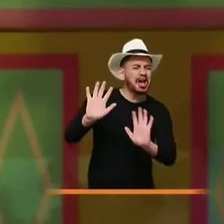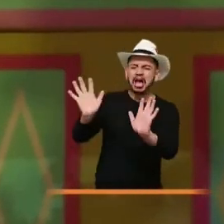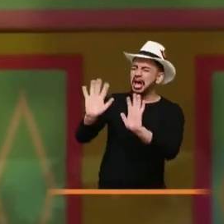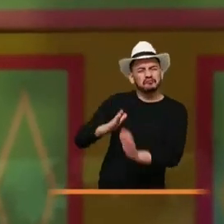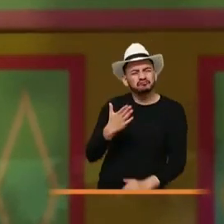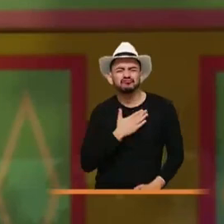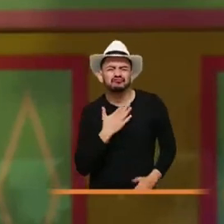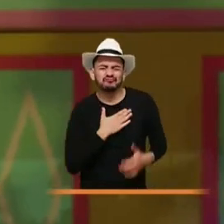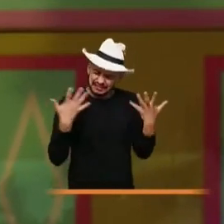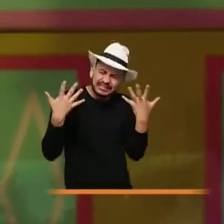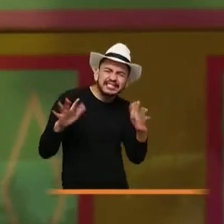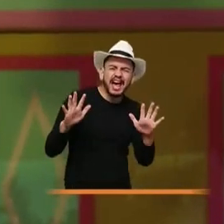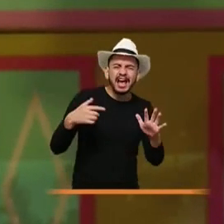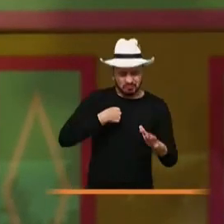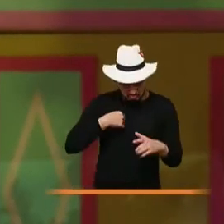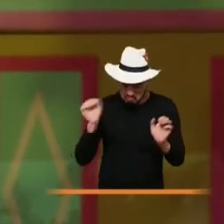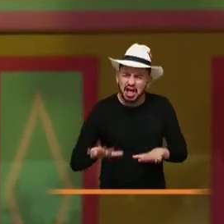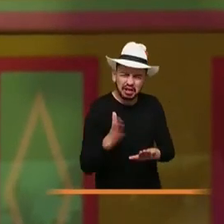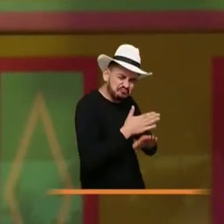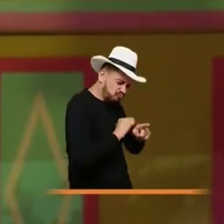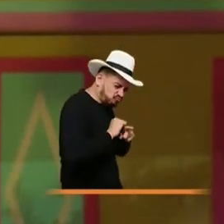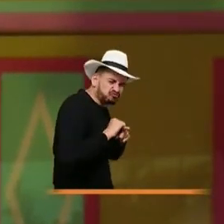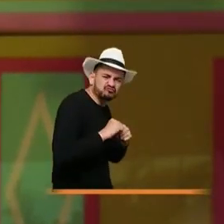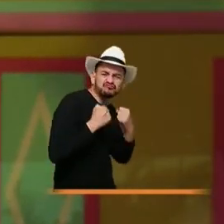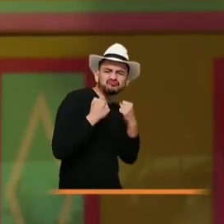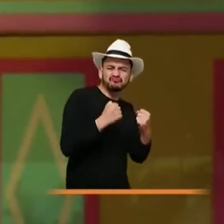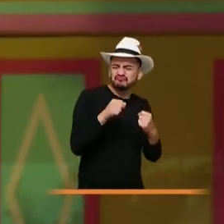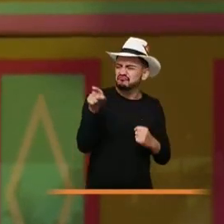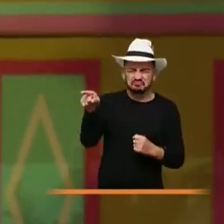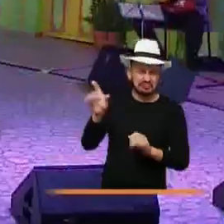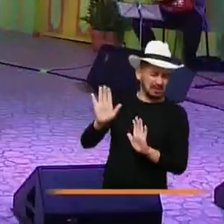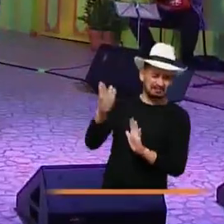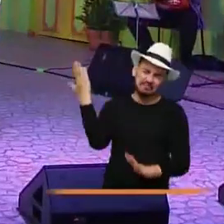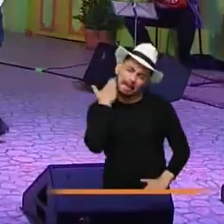dieron y a usted le dieron pescuezo